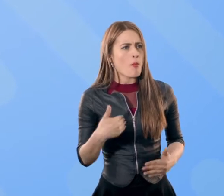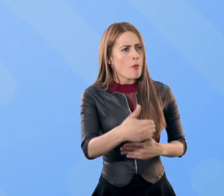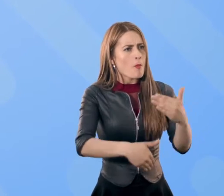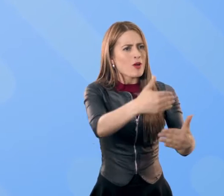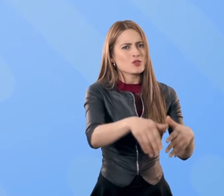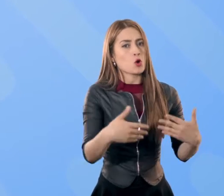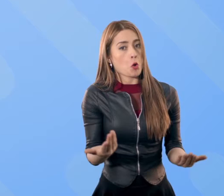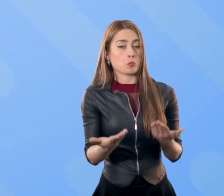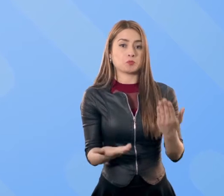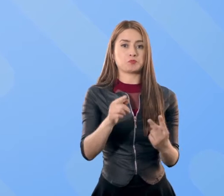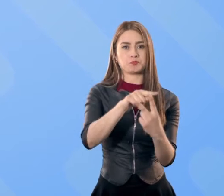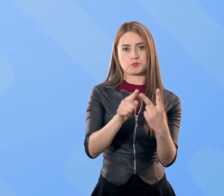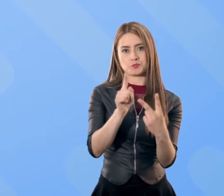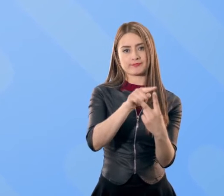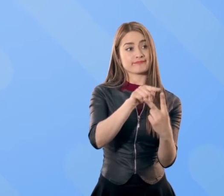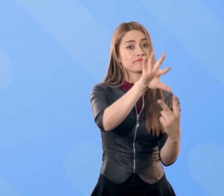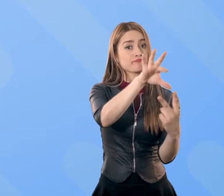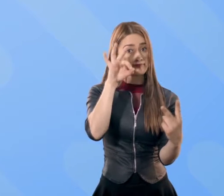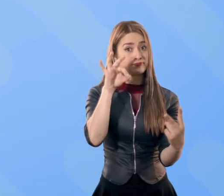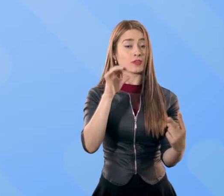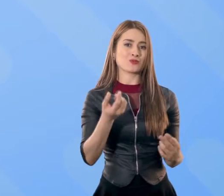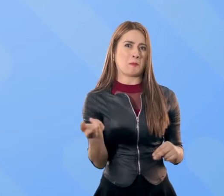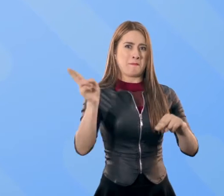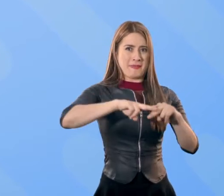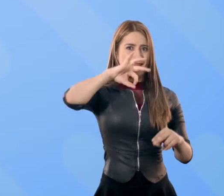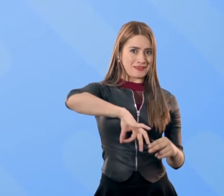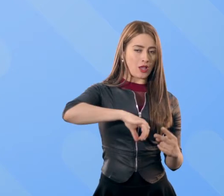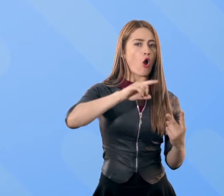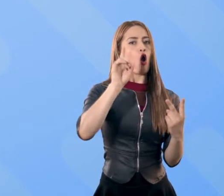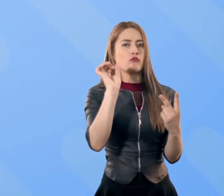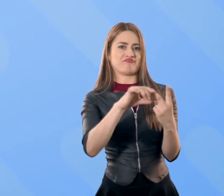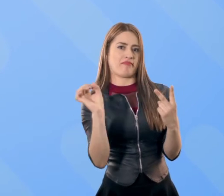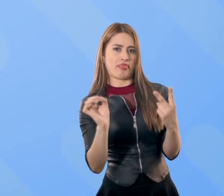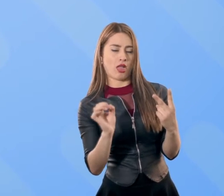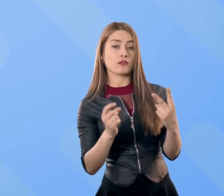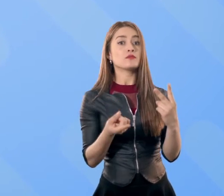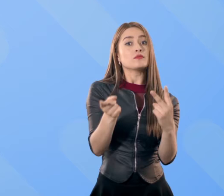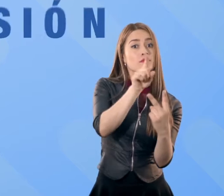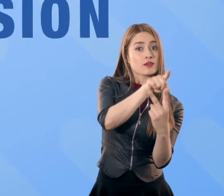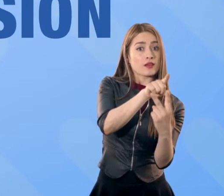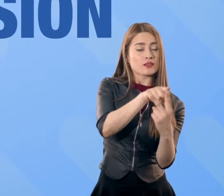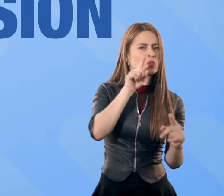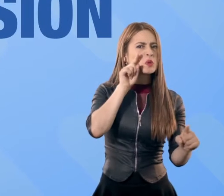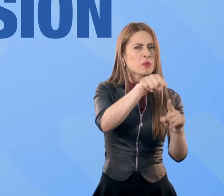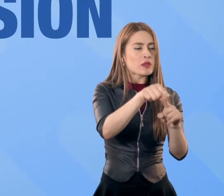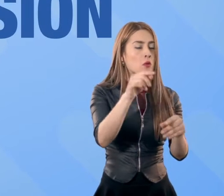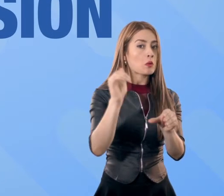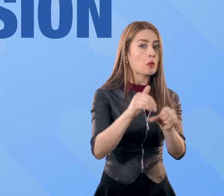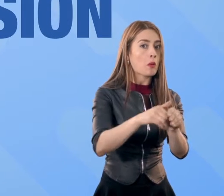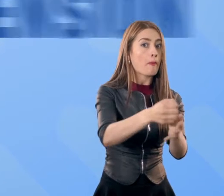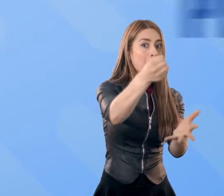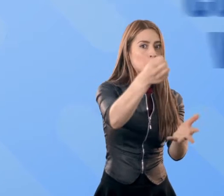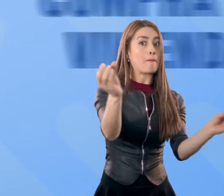Puedes acceder a las pensiones voluntarias con dos opciones, con beneficios tributarios y sin beneficios tributarios. Con beneficios tributarios puede ser